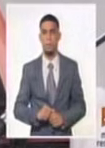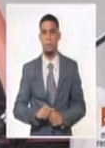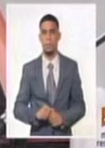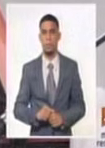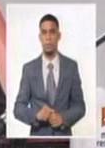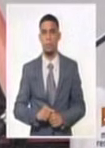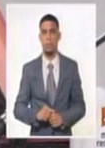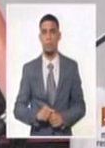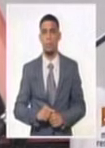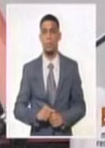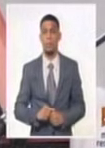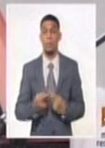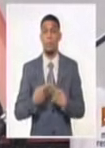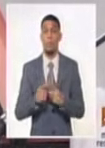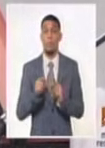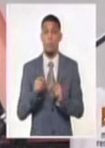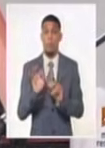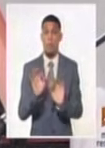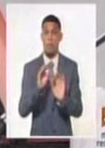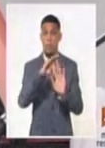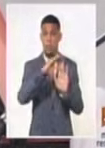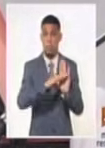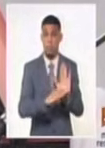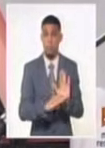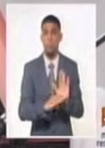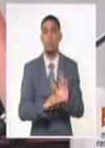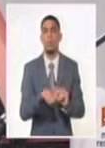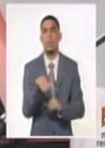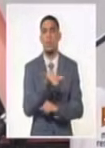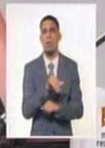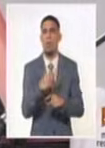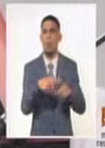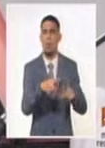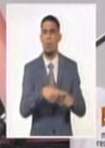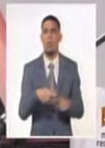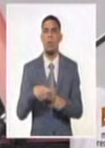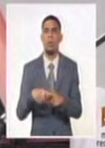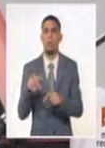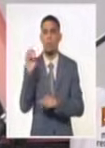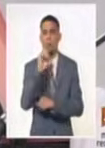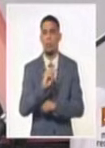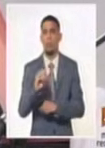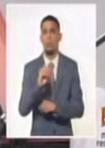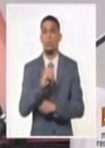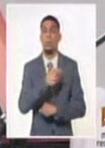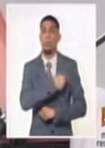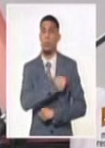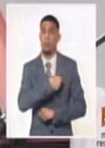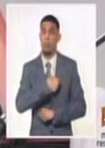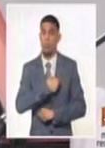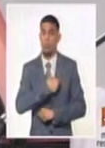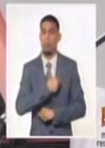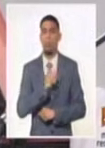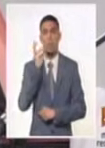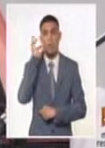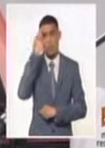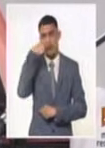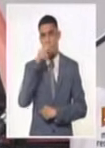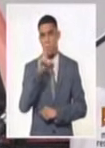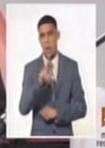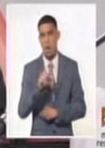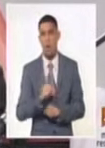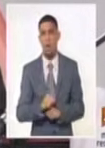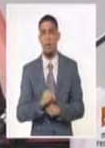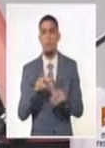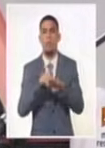esas adecuaciones también pues las han ido adoptando el resto de los organismos formadores, el Ministerio de las Fuerzas Armadas, el Ministerio del Interior, el Ministerio de Relaciones Exteriores,